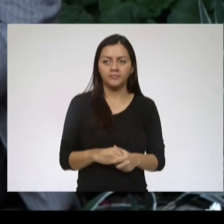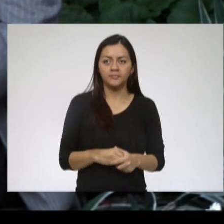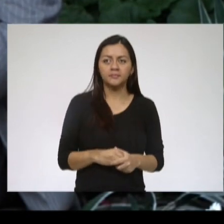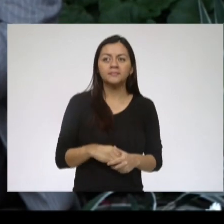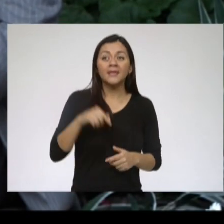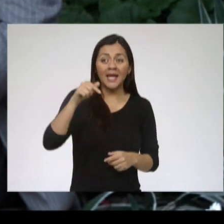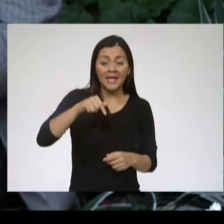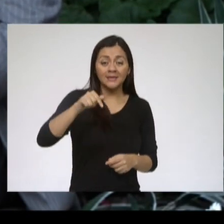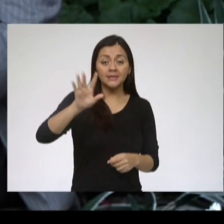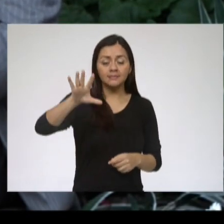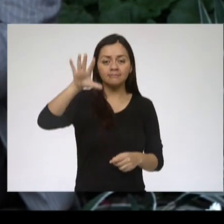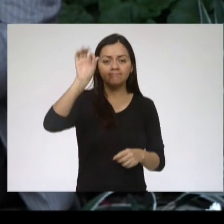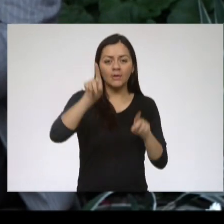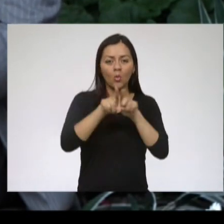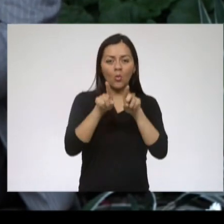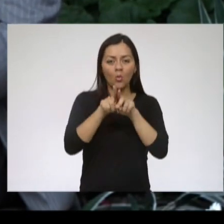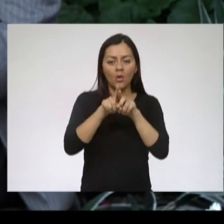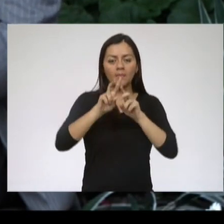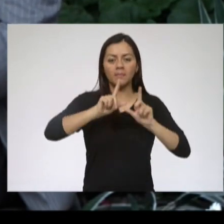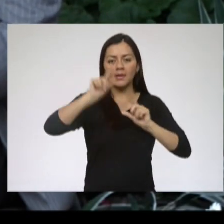Ese es el tipo de migración nuestro.